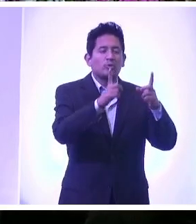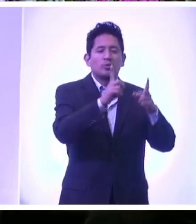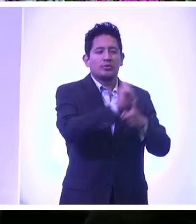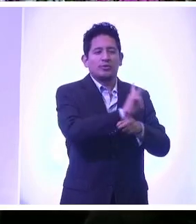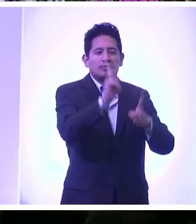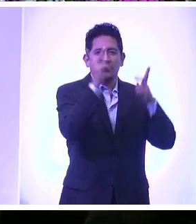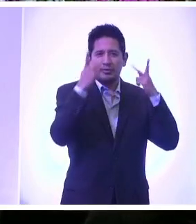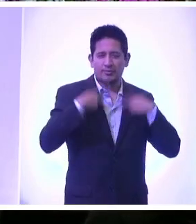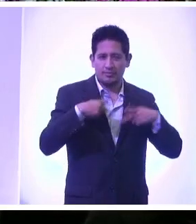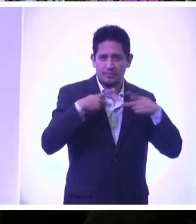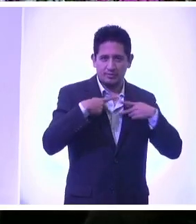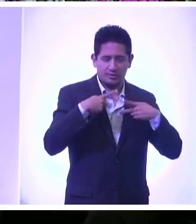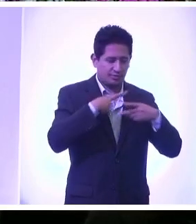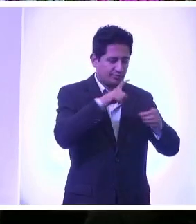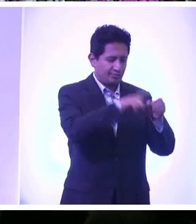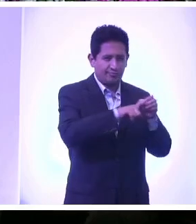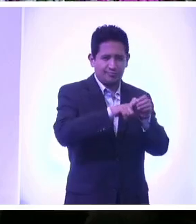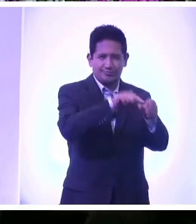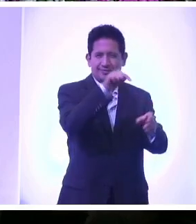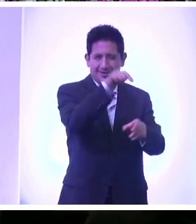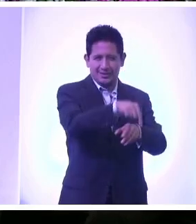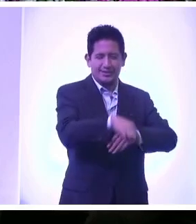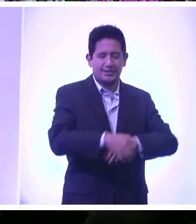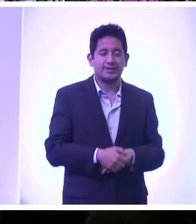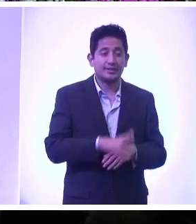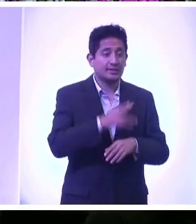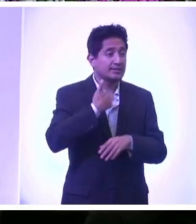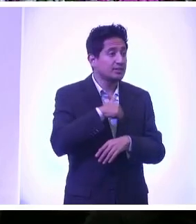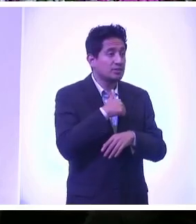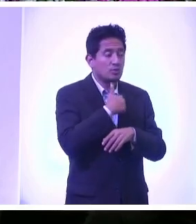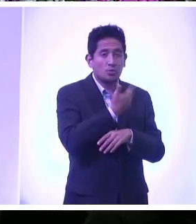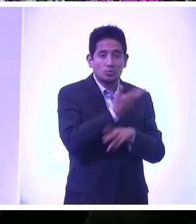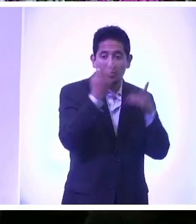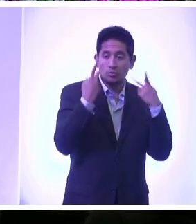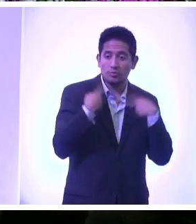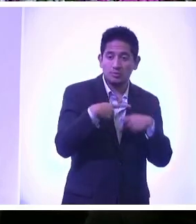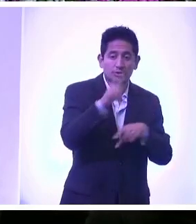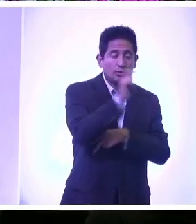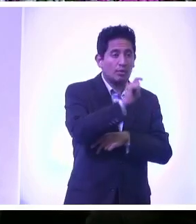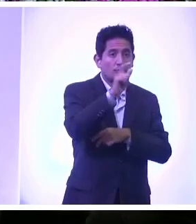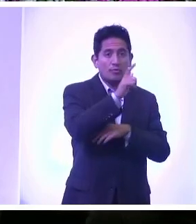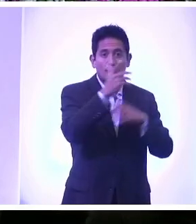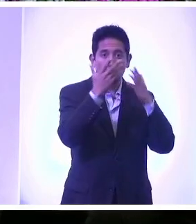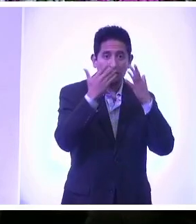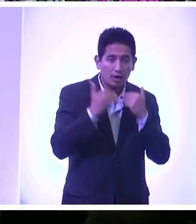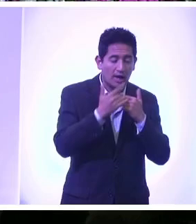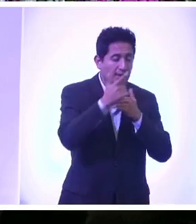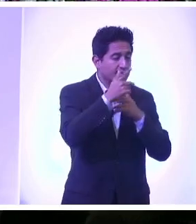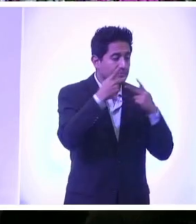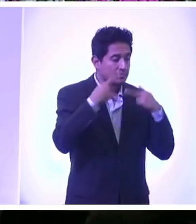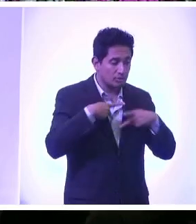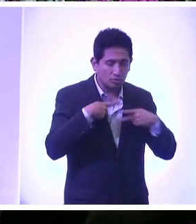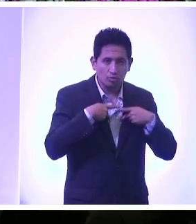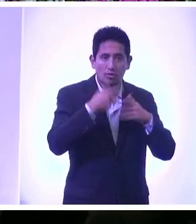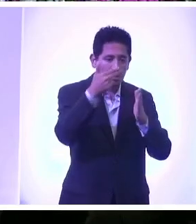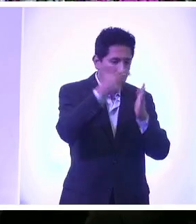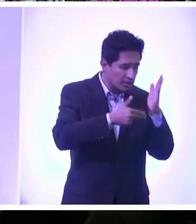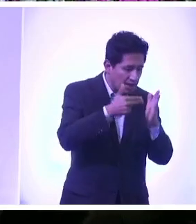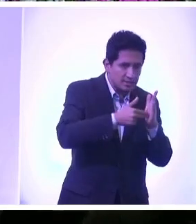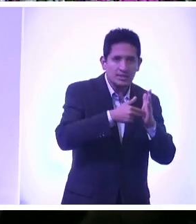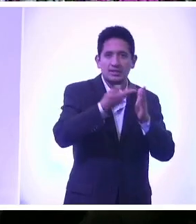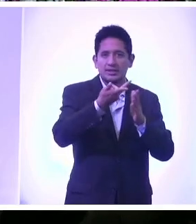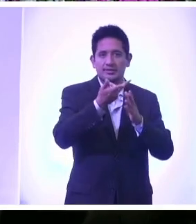si no tenemos gente profesional gente capacitada con todas las